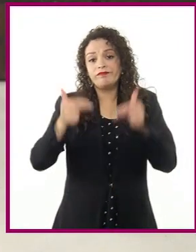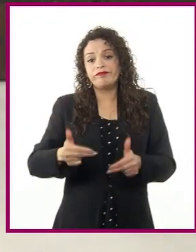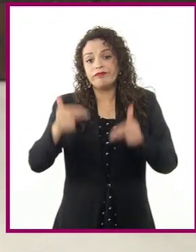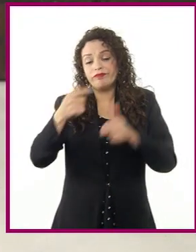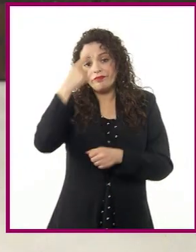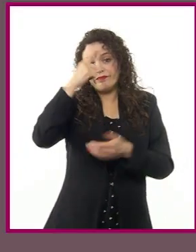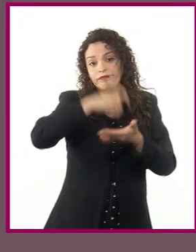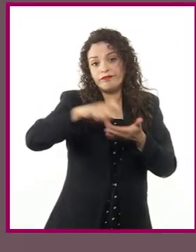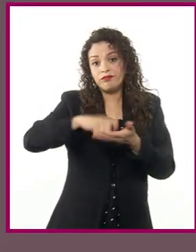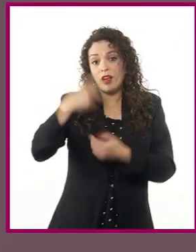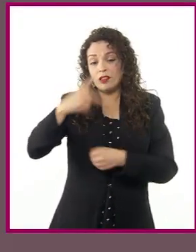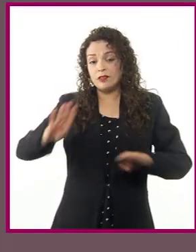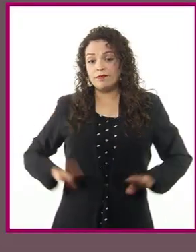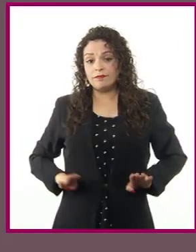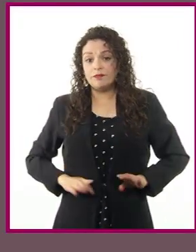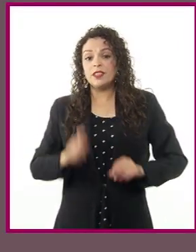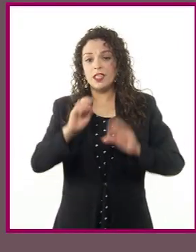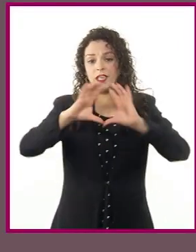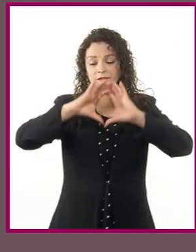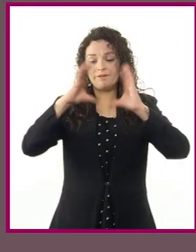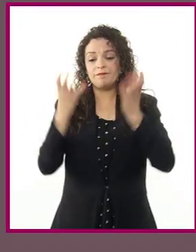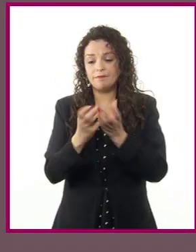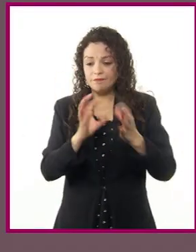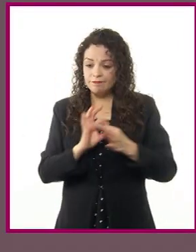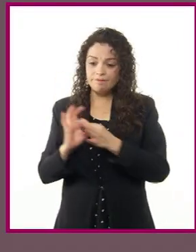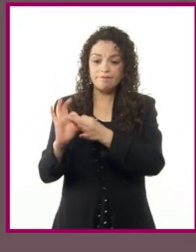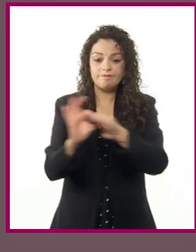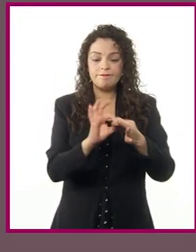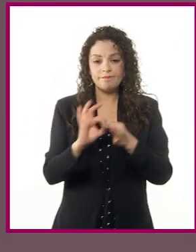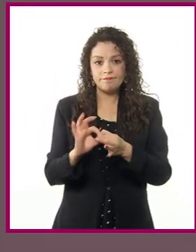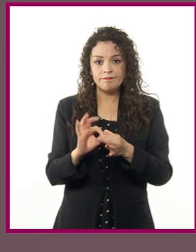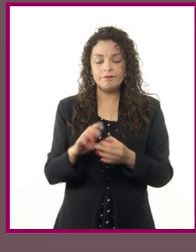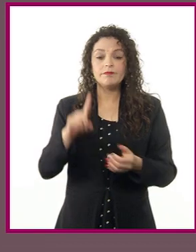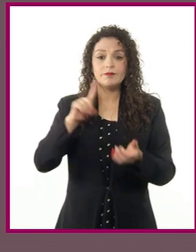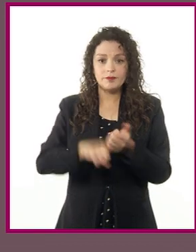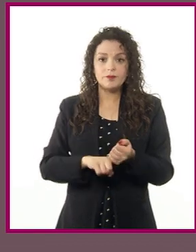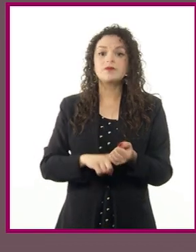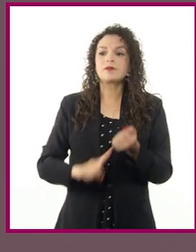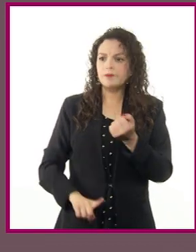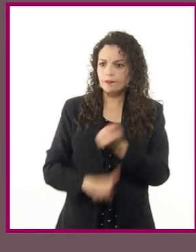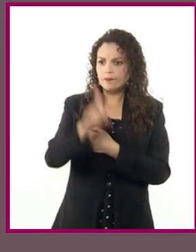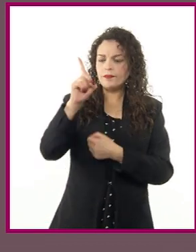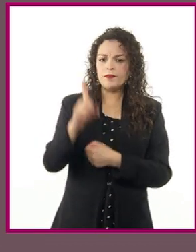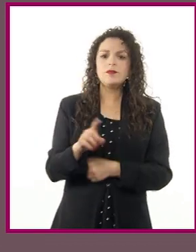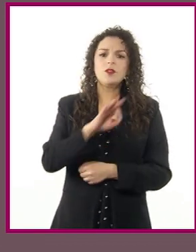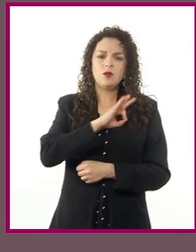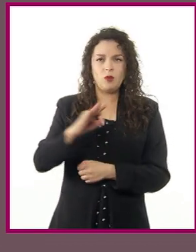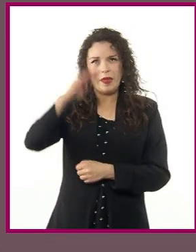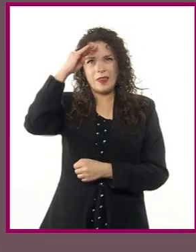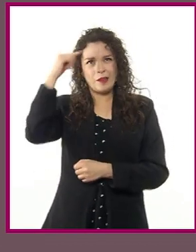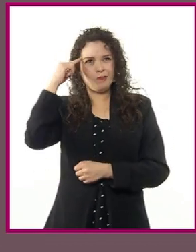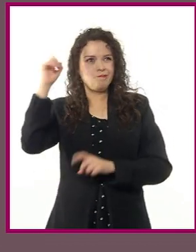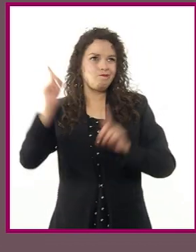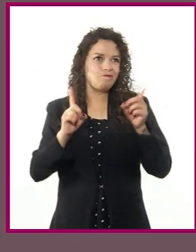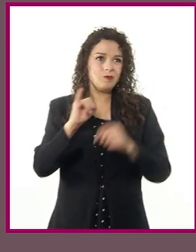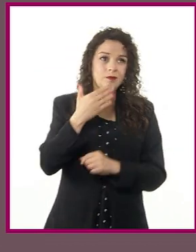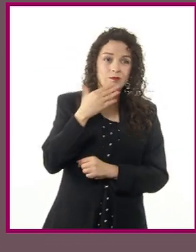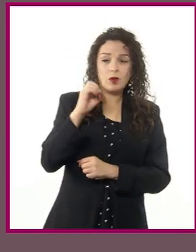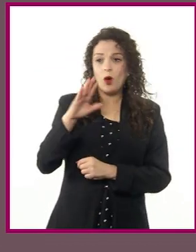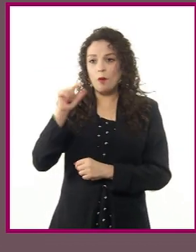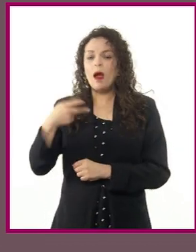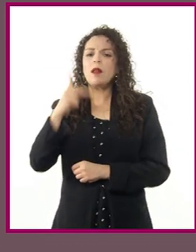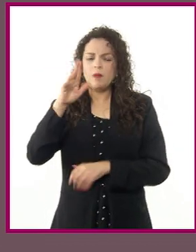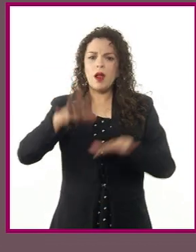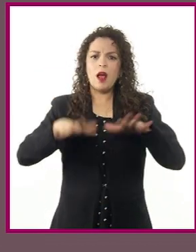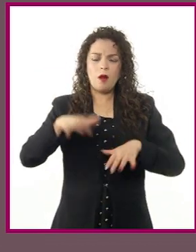la globalización. Si bien los efectos de la globalización pueden ser cuestionables, también es cierto que traen consigo cambios